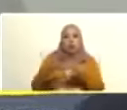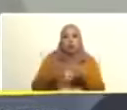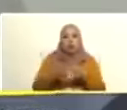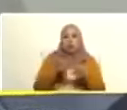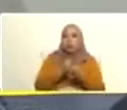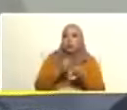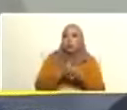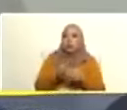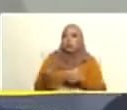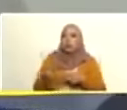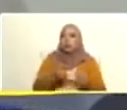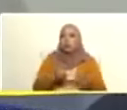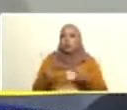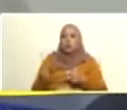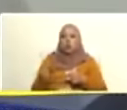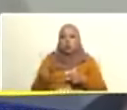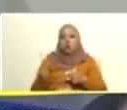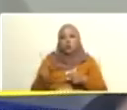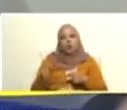que Consecomercio ha sido,